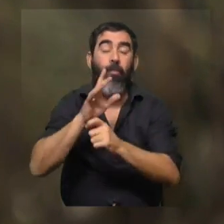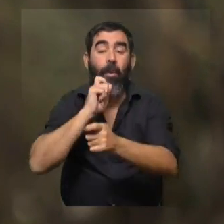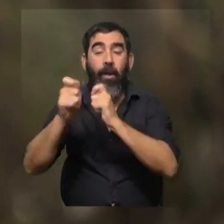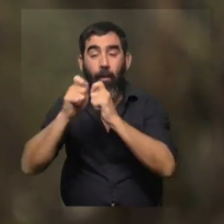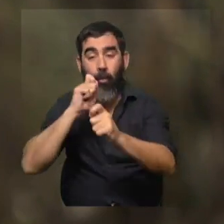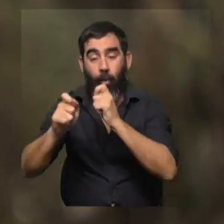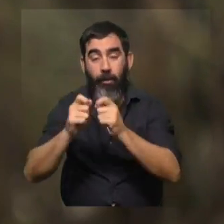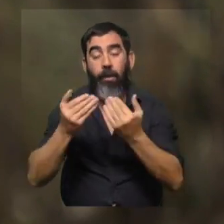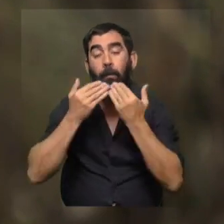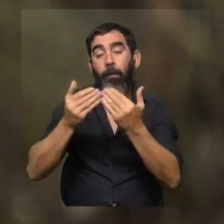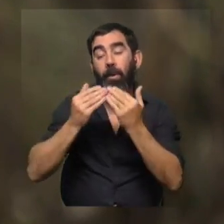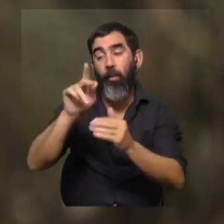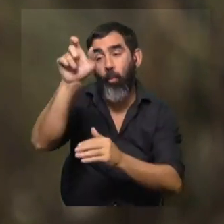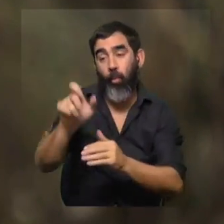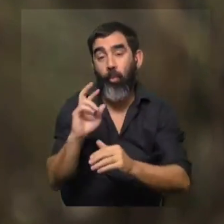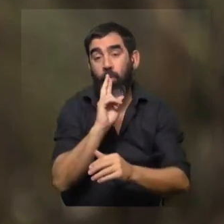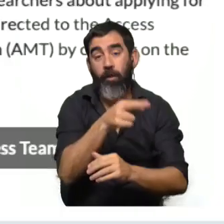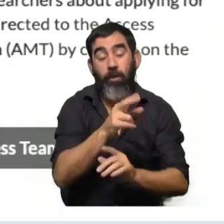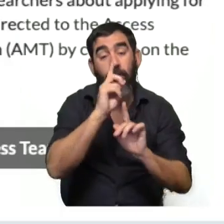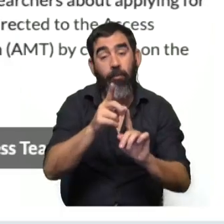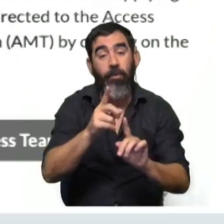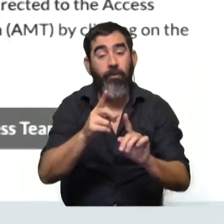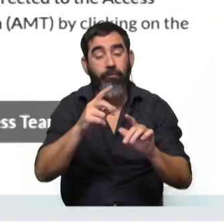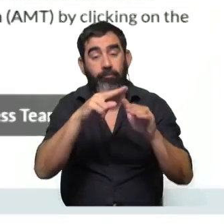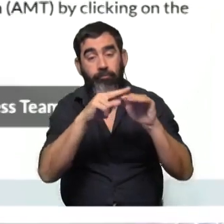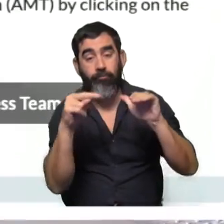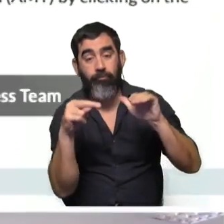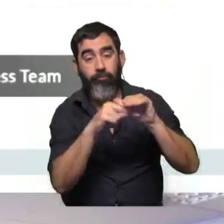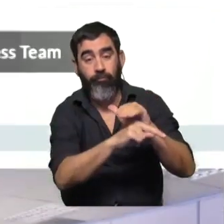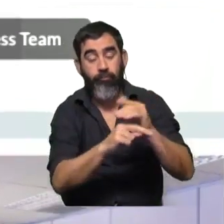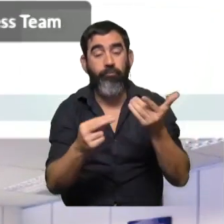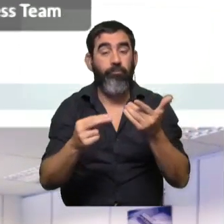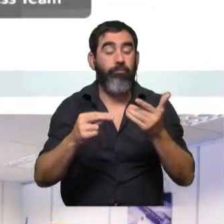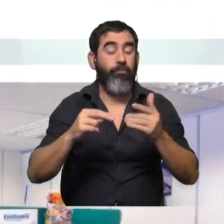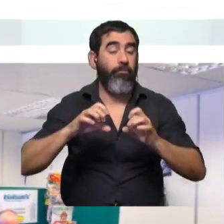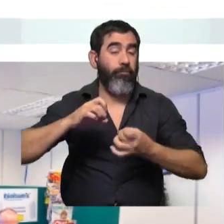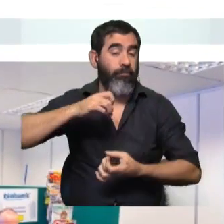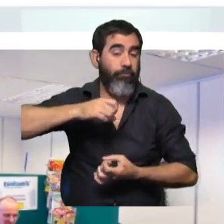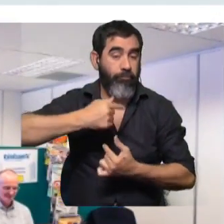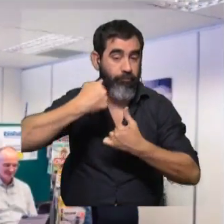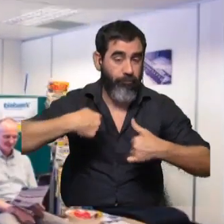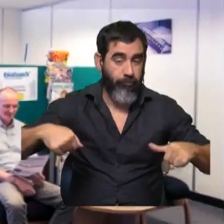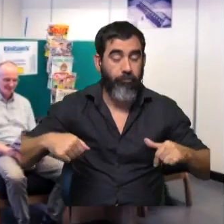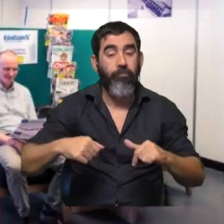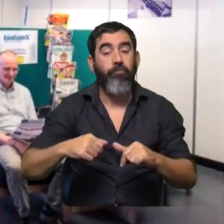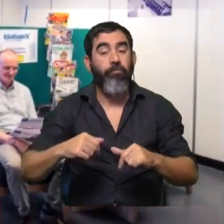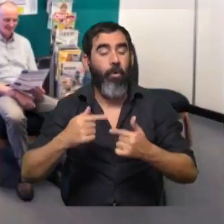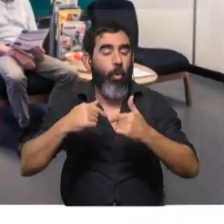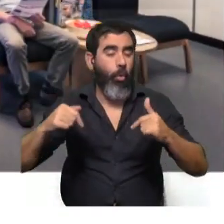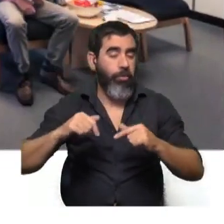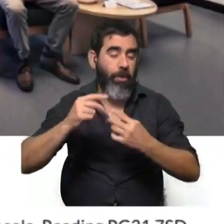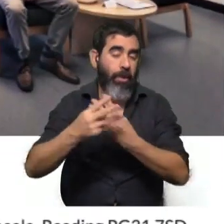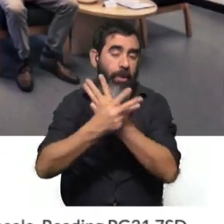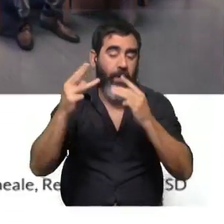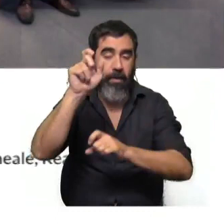que respondieron estas personas, pero también hay datos de resonancia magnética, hay datos hormonales, hay datos de actigrafía, es decir, de su nivel